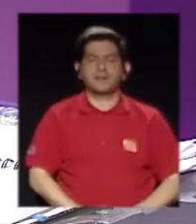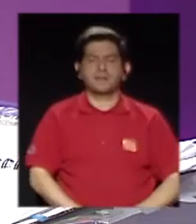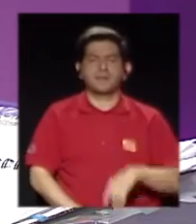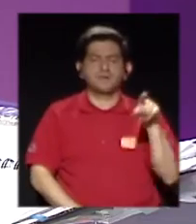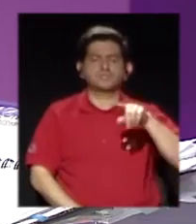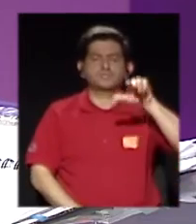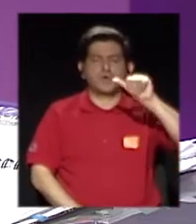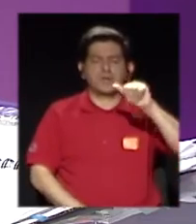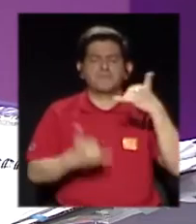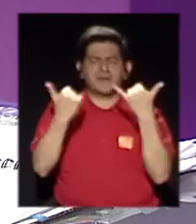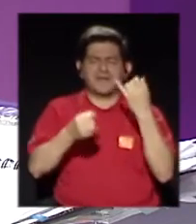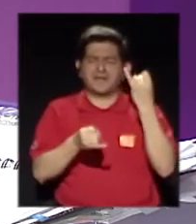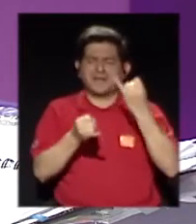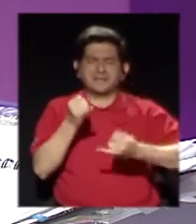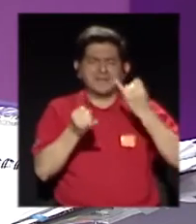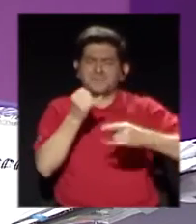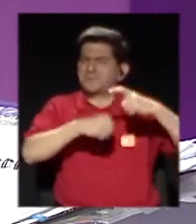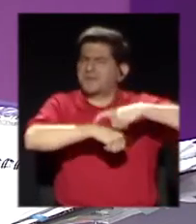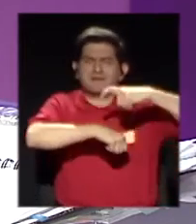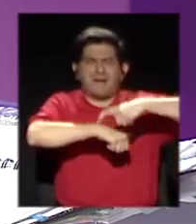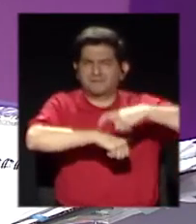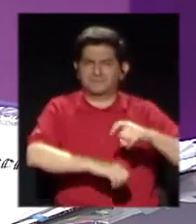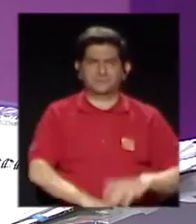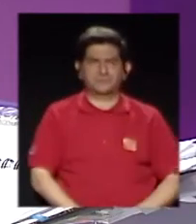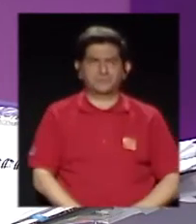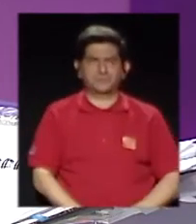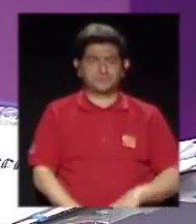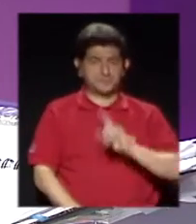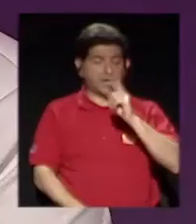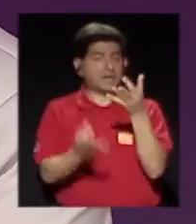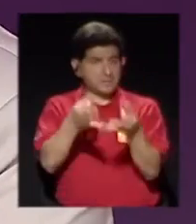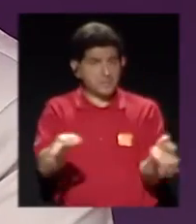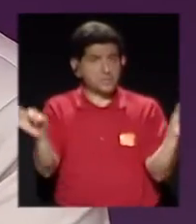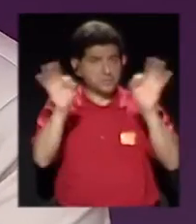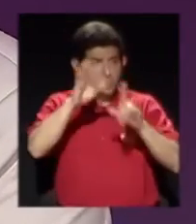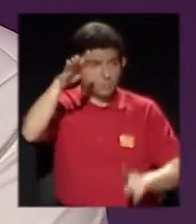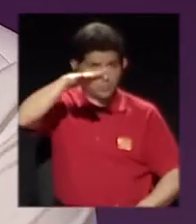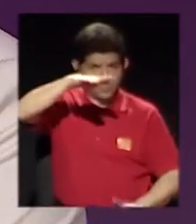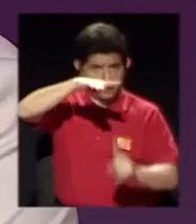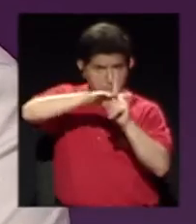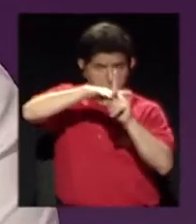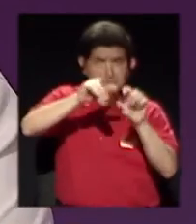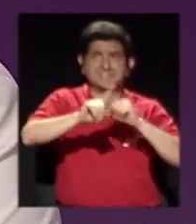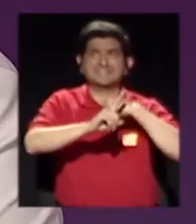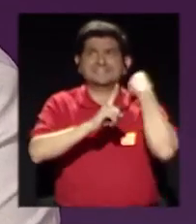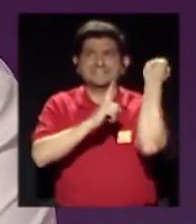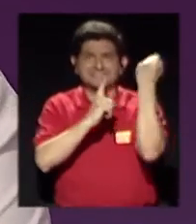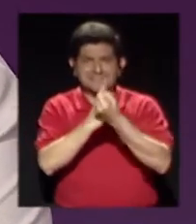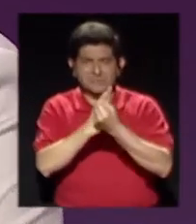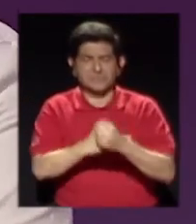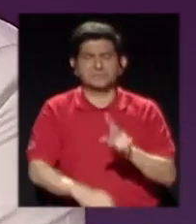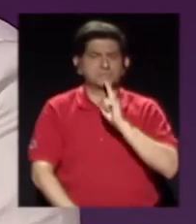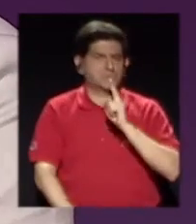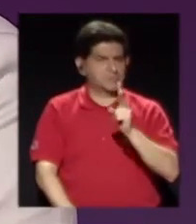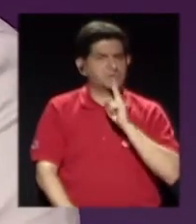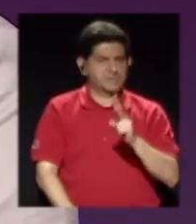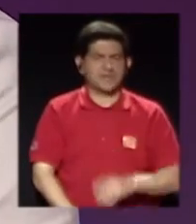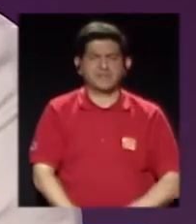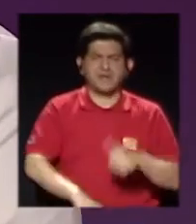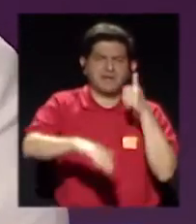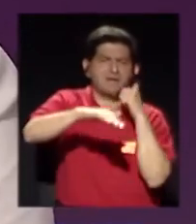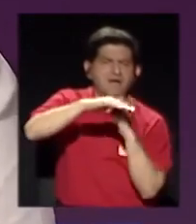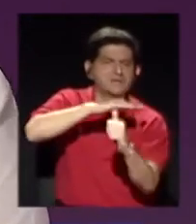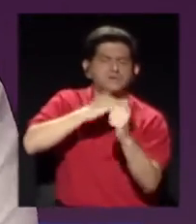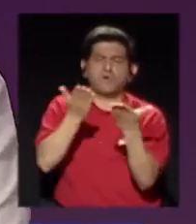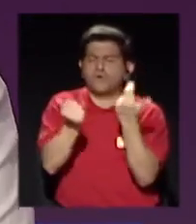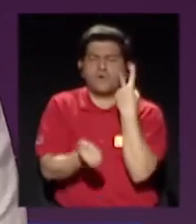nos va quedando poco tiempo y ya hemos señalado la importancia de visibilizar una situación que es real que estaba como escondida o